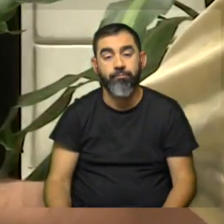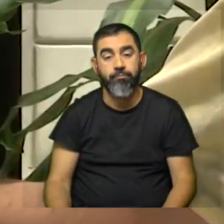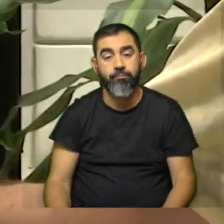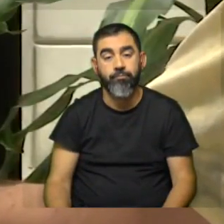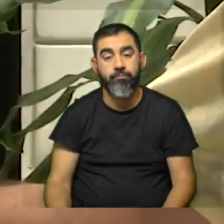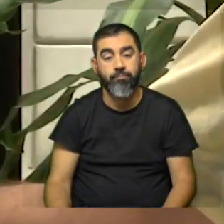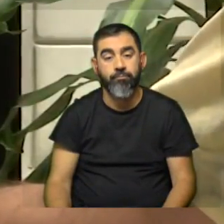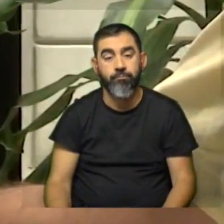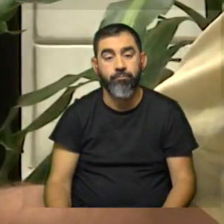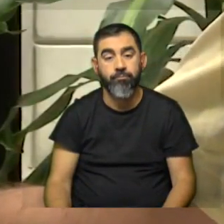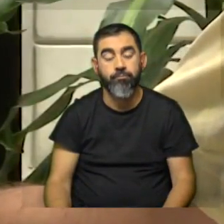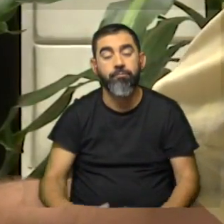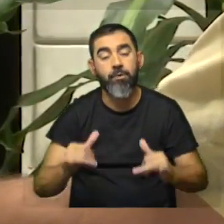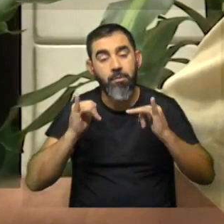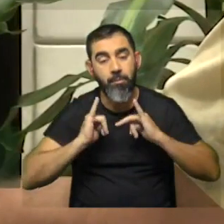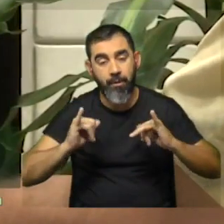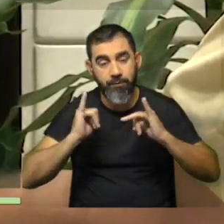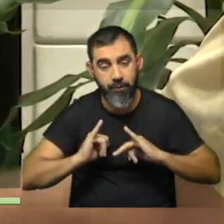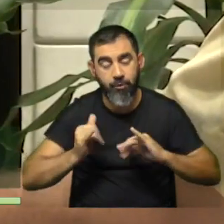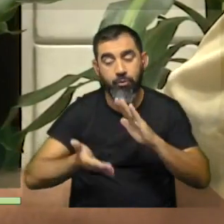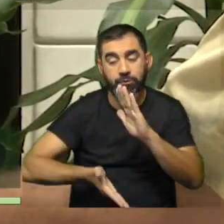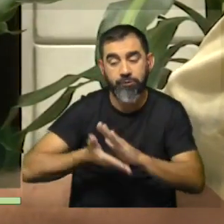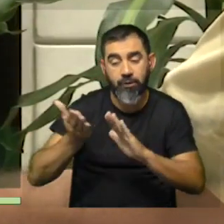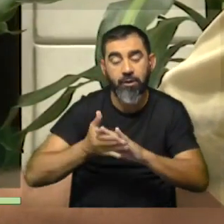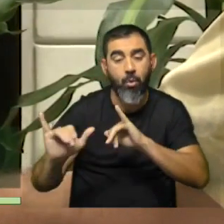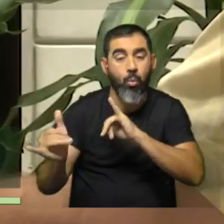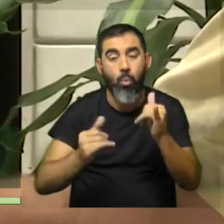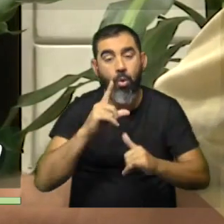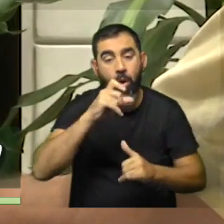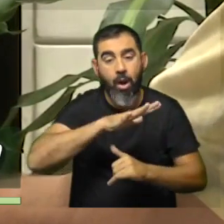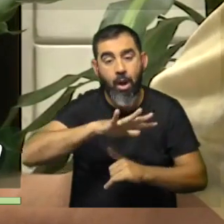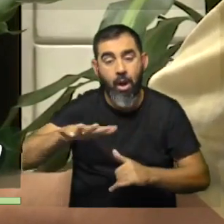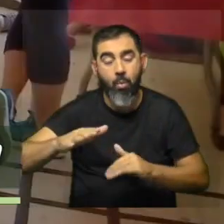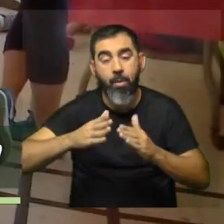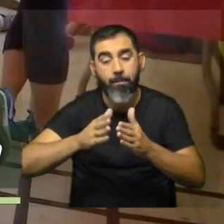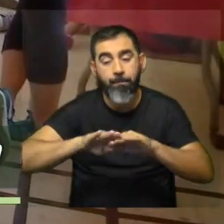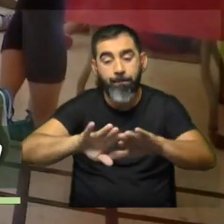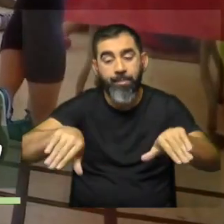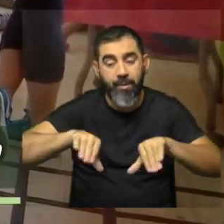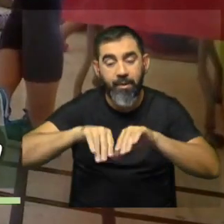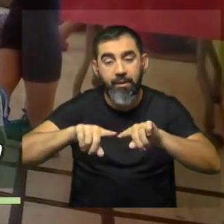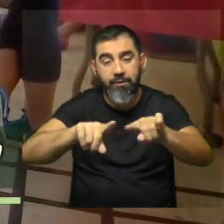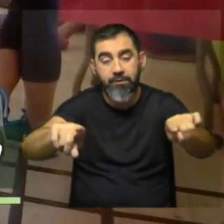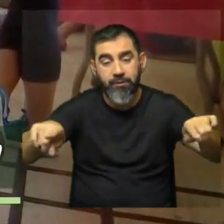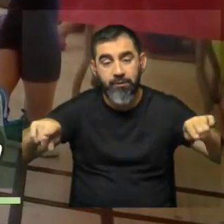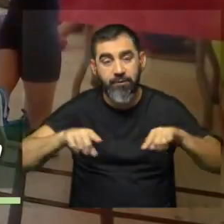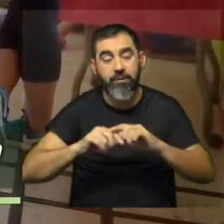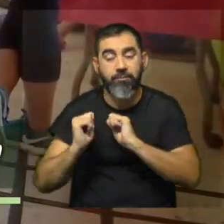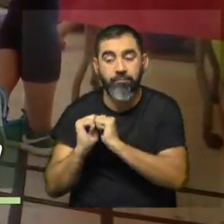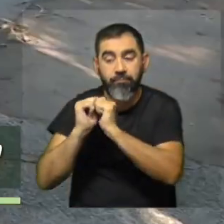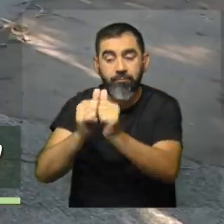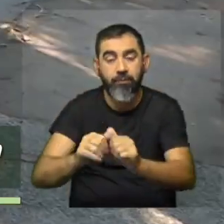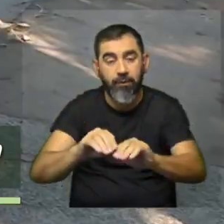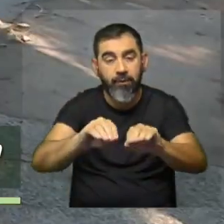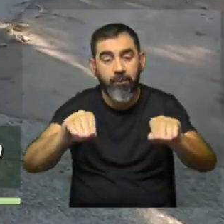Que implica paseos, salidas para juegos acuáticos, trabajos en piscinas locales, acompañamiento en territorio